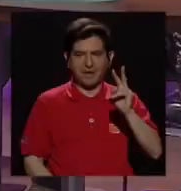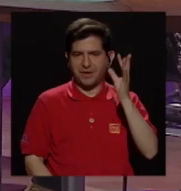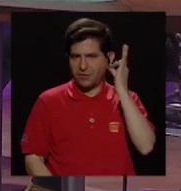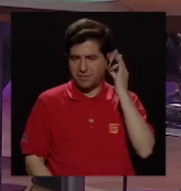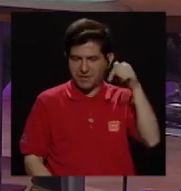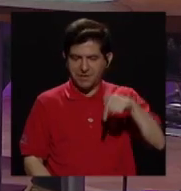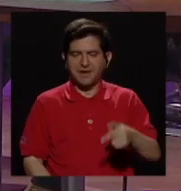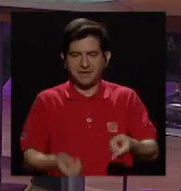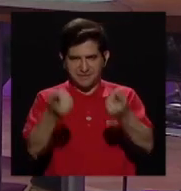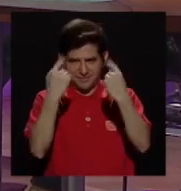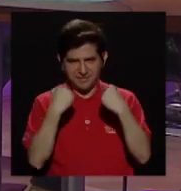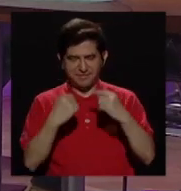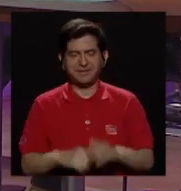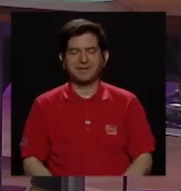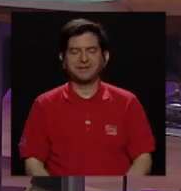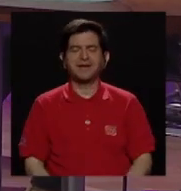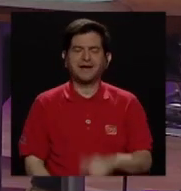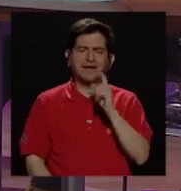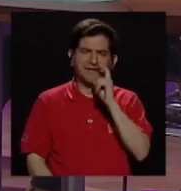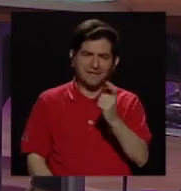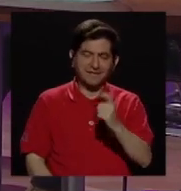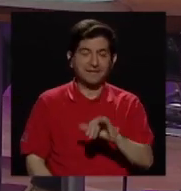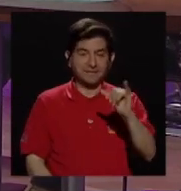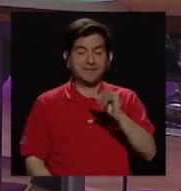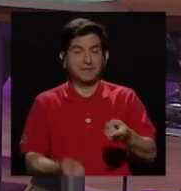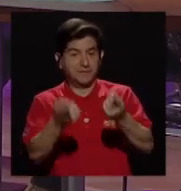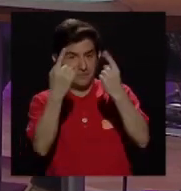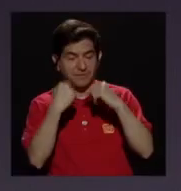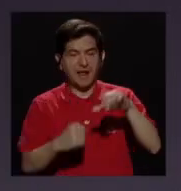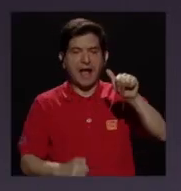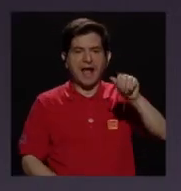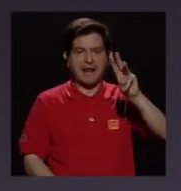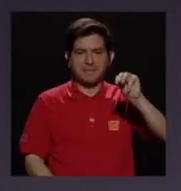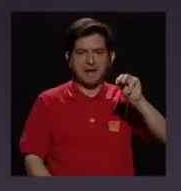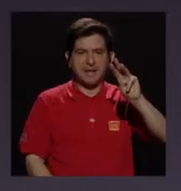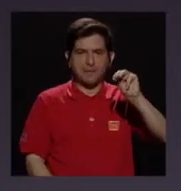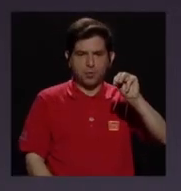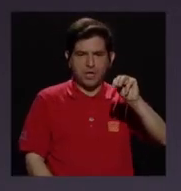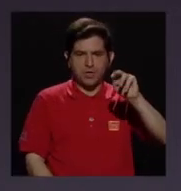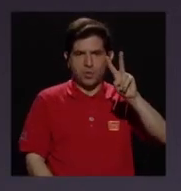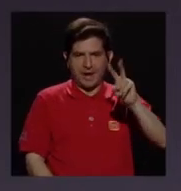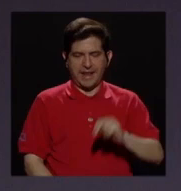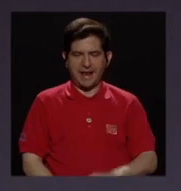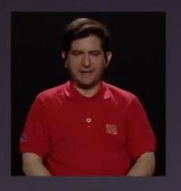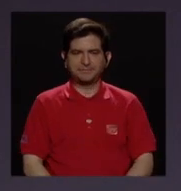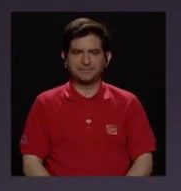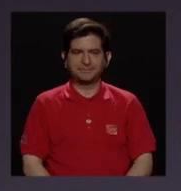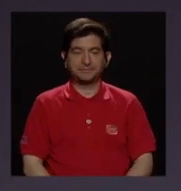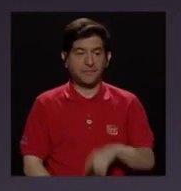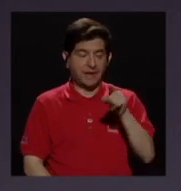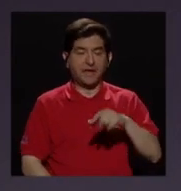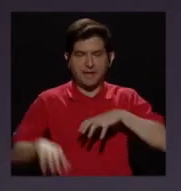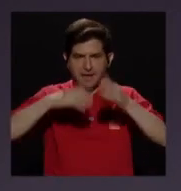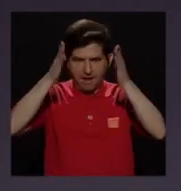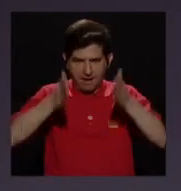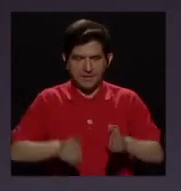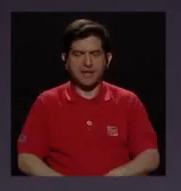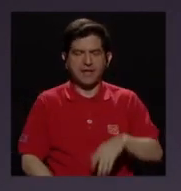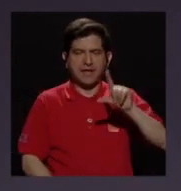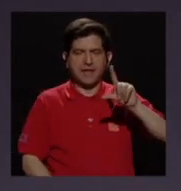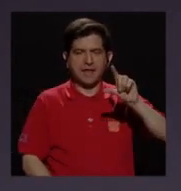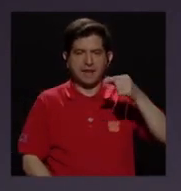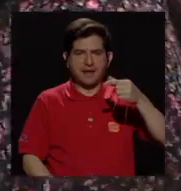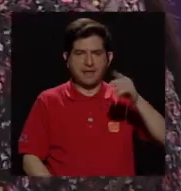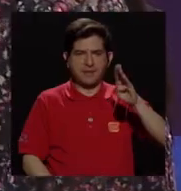con las que estoy. Qué dicha que nos acompañan todas. También nos acompaña Ana María Murillo Varela, quien es activista